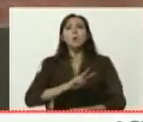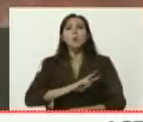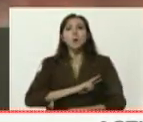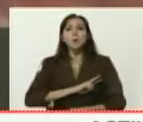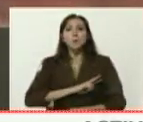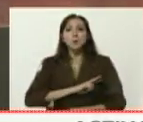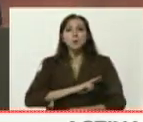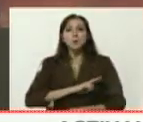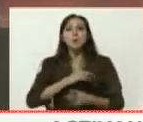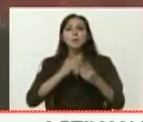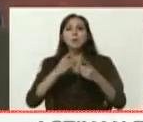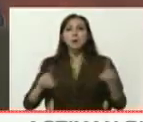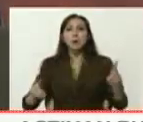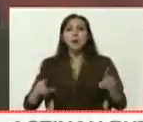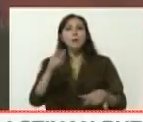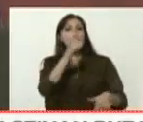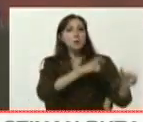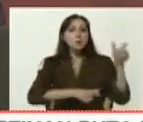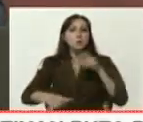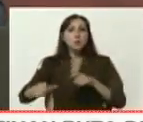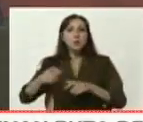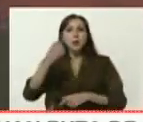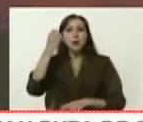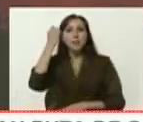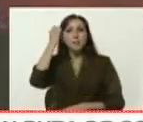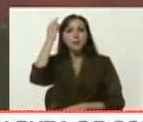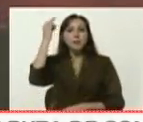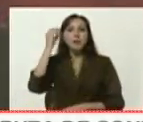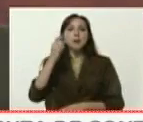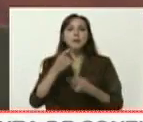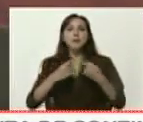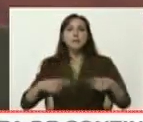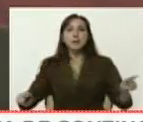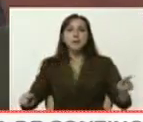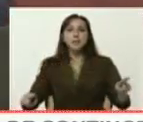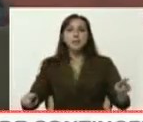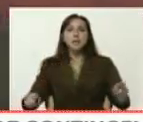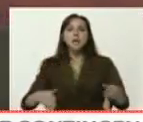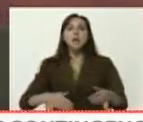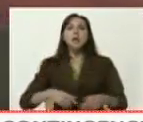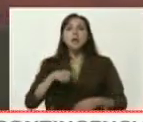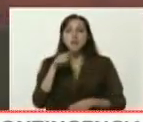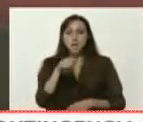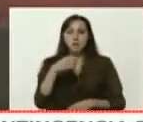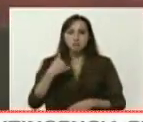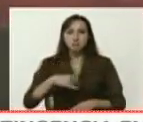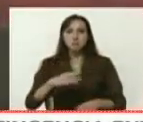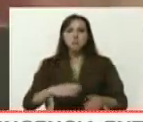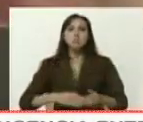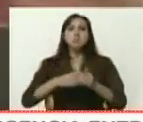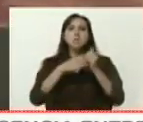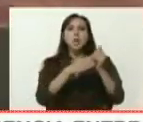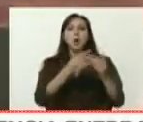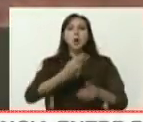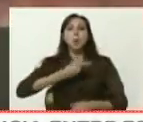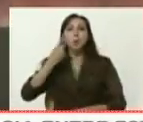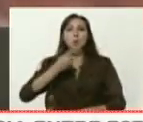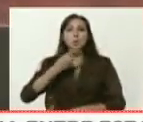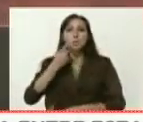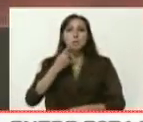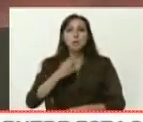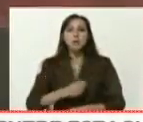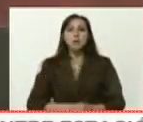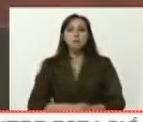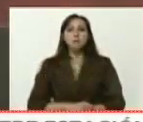pensaban diferente, a quienes construyeron todo lo que tiene que ver con el liderazgo político que hizo posible el derrocamiento de la dictadura de Marcos Pérez Jiménez, y luego